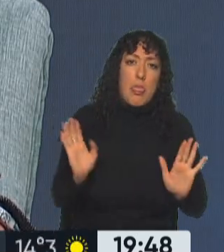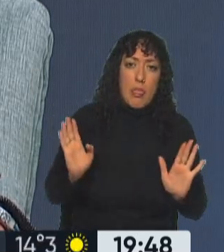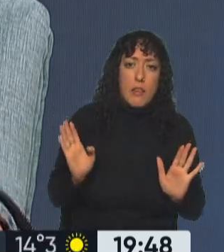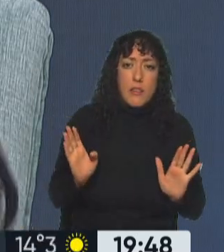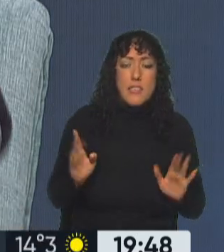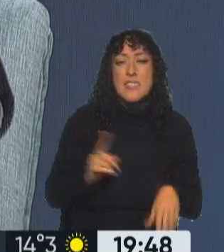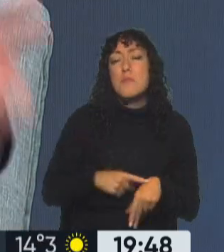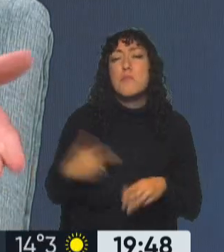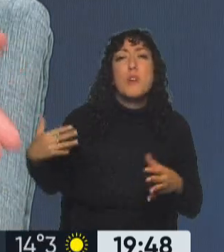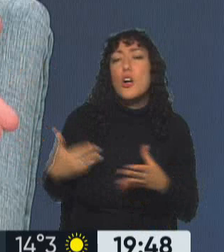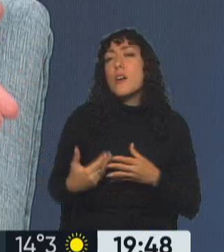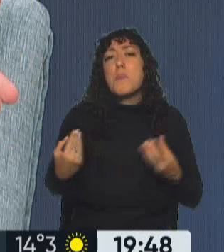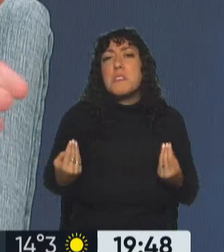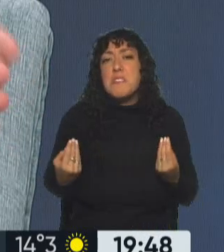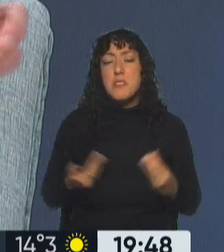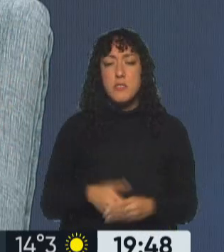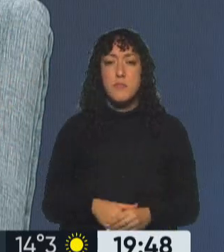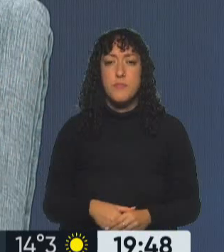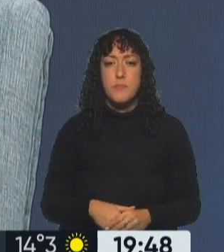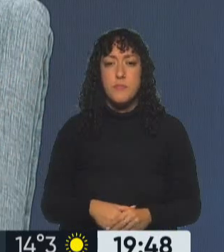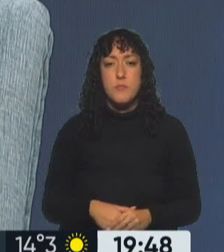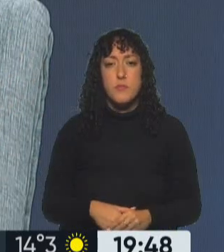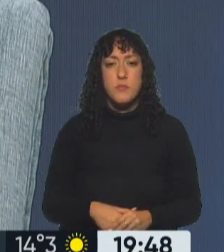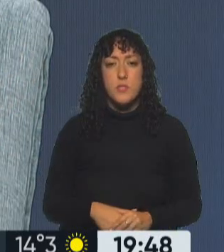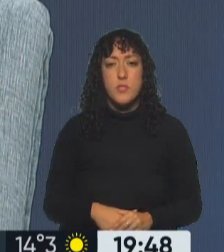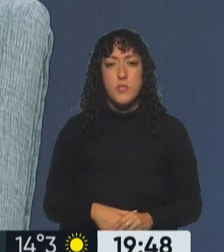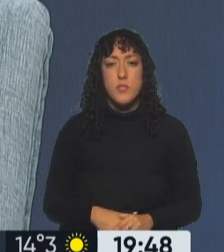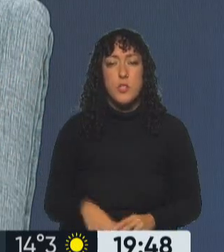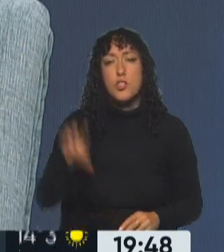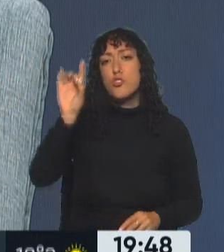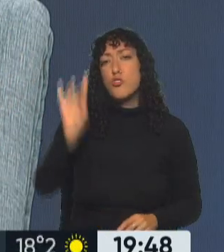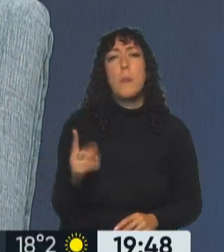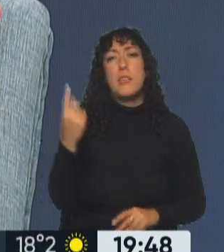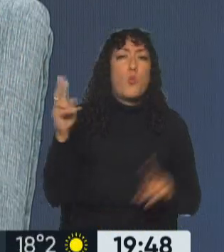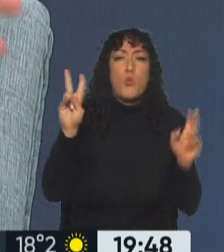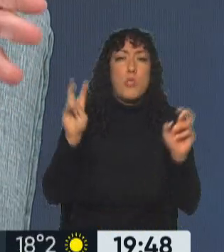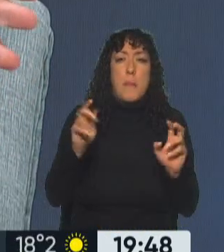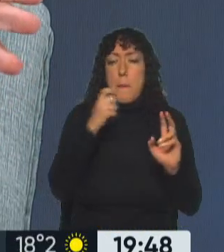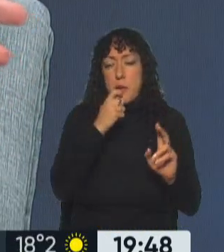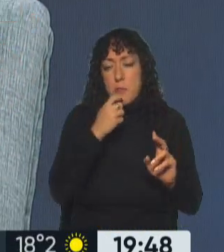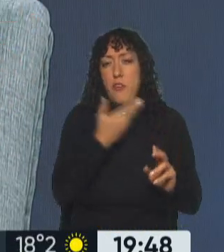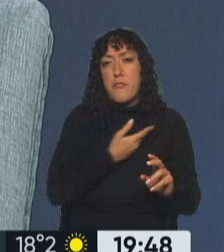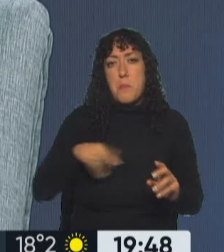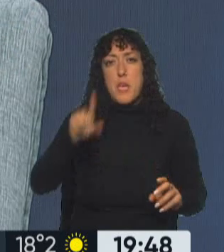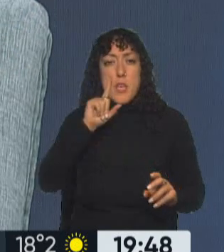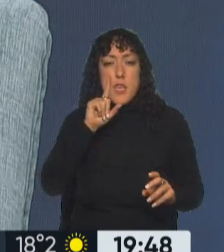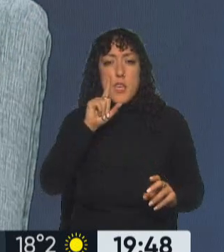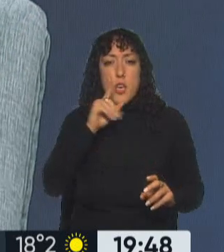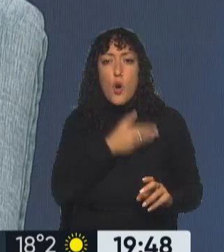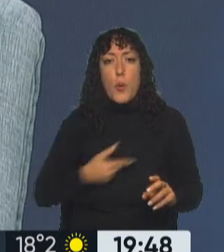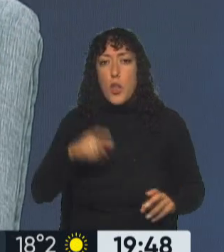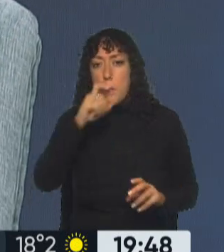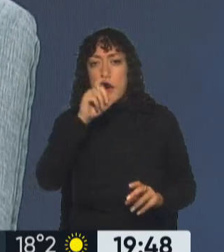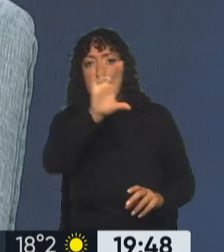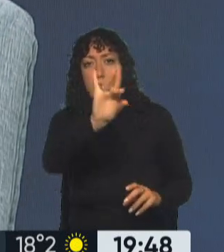del tiempo, ¿qué pasó? Mira, para tomar solo un tema que es el préstamo del Fondo Monetario al gobierno